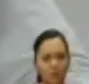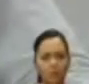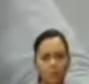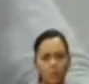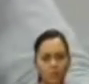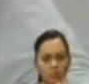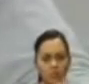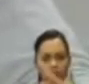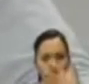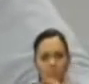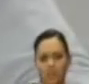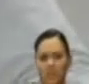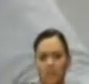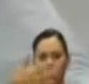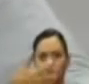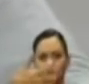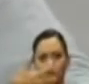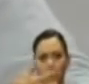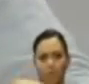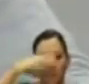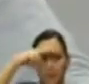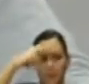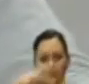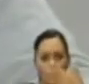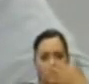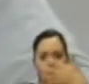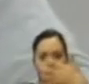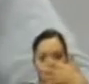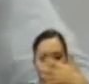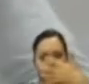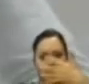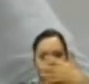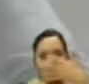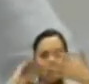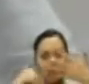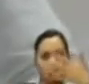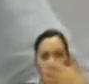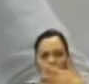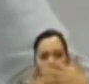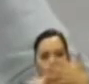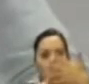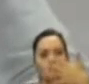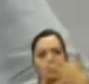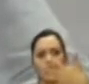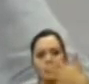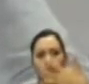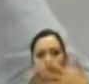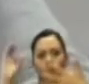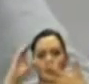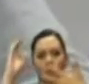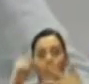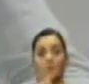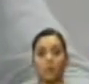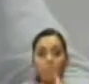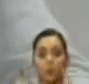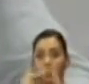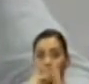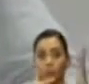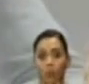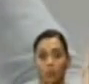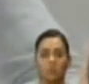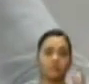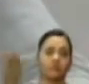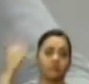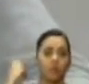Panamericanos, ha quedado en quinto lugar, por arriba de México, que tiene más población, de Argentina. Pero su programa de alto rendimiento empezó hace 12